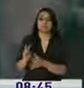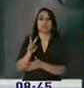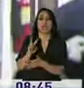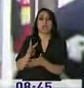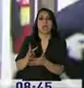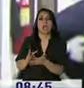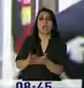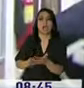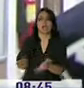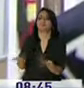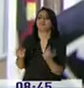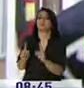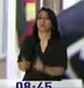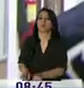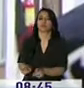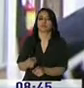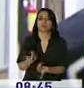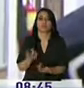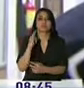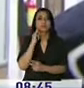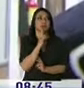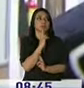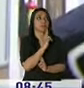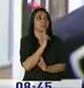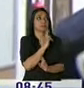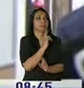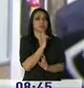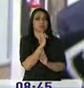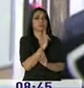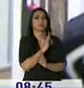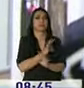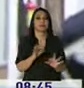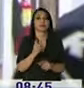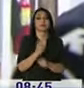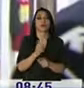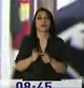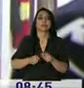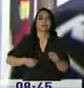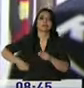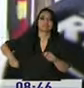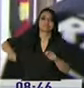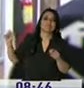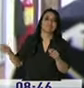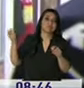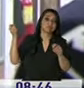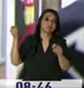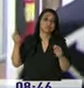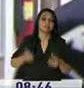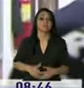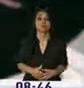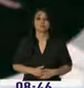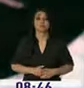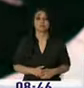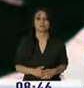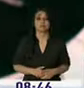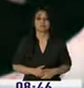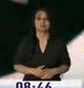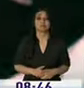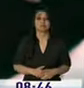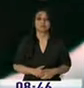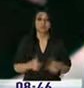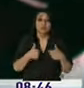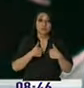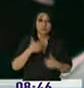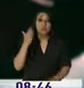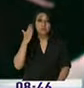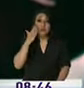lección, la niña no ha sabido responderle. En tal razón procede a maltratarle. Ni yo que soy la madre no le